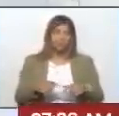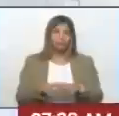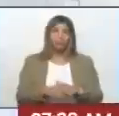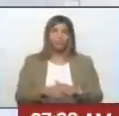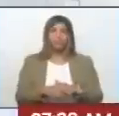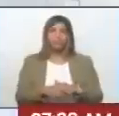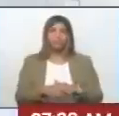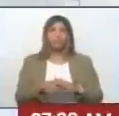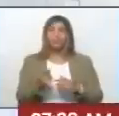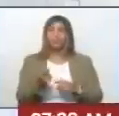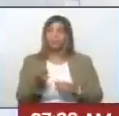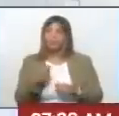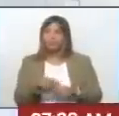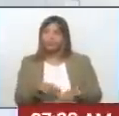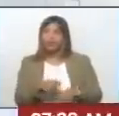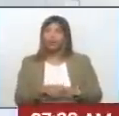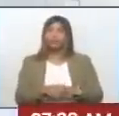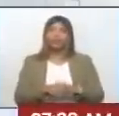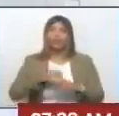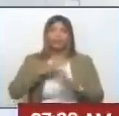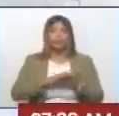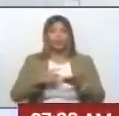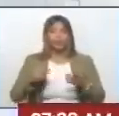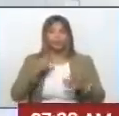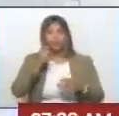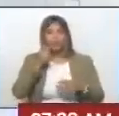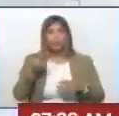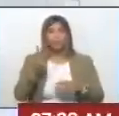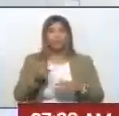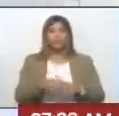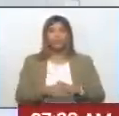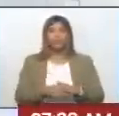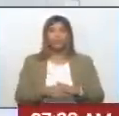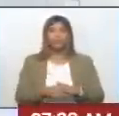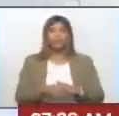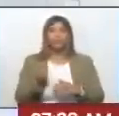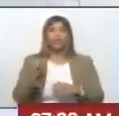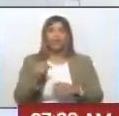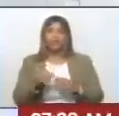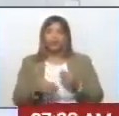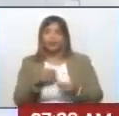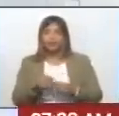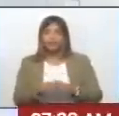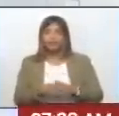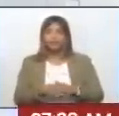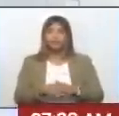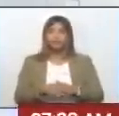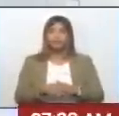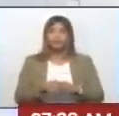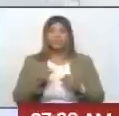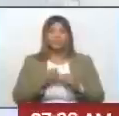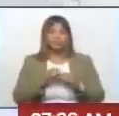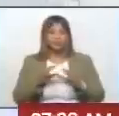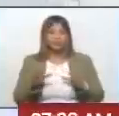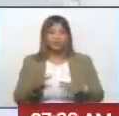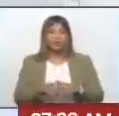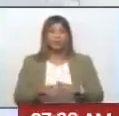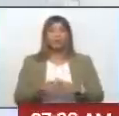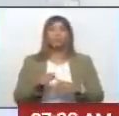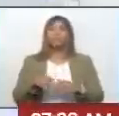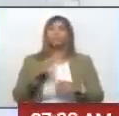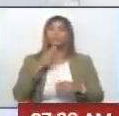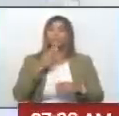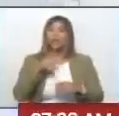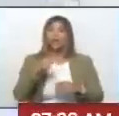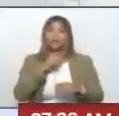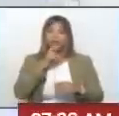nuestros recursos y los derechos del pueblo de Venezuela. Ahí, en esta circunstancia que se ve con claridad, quien está con la